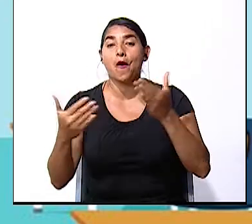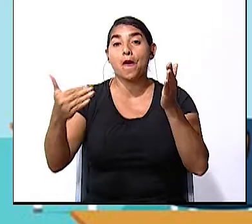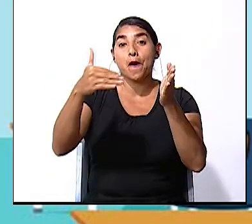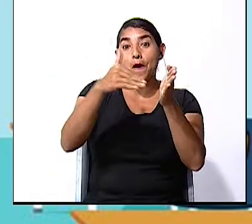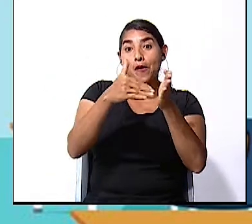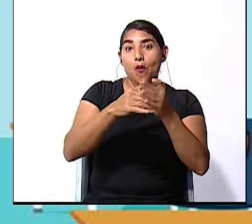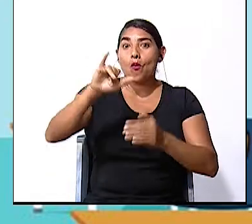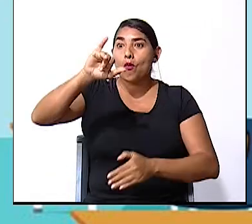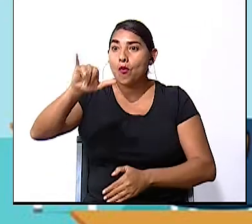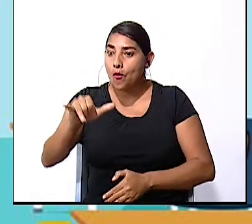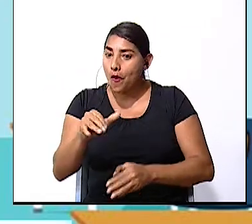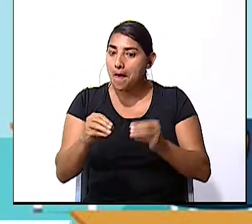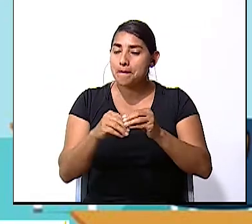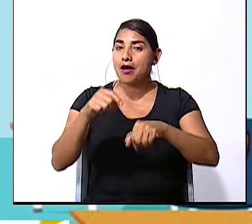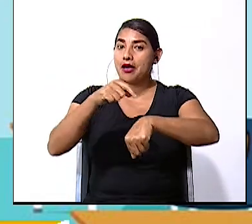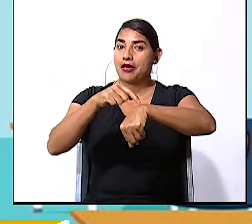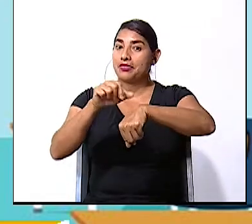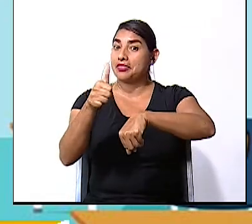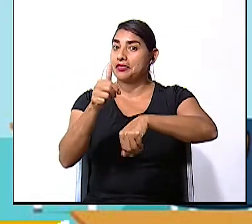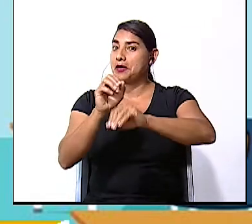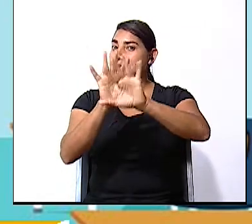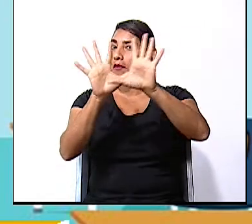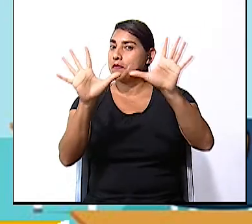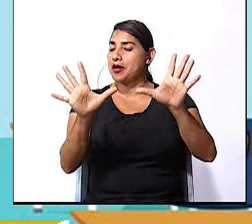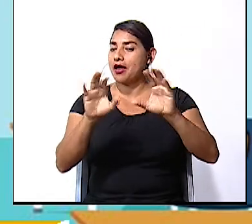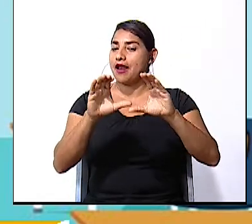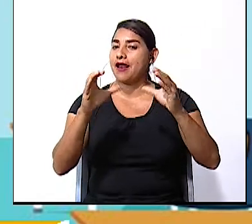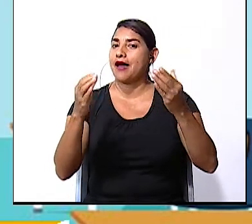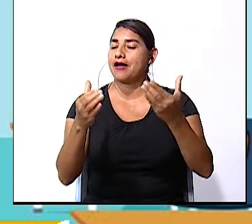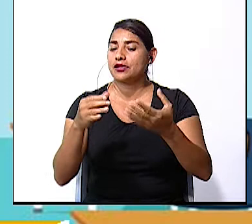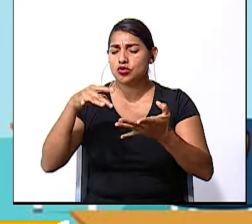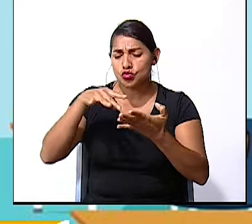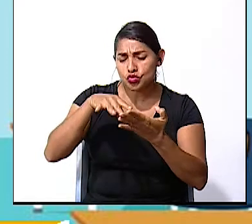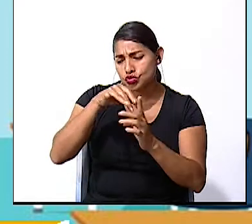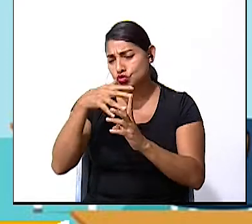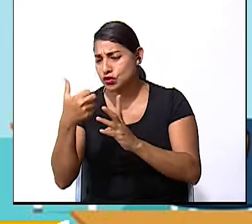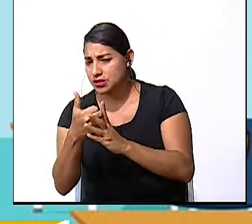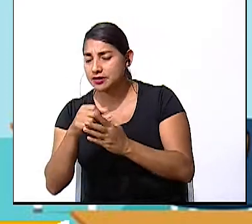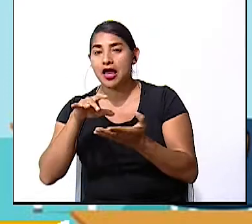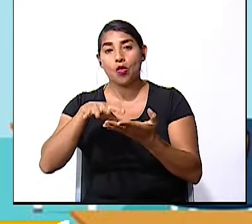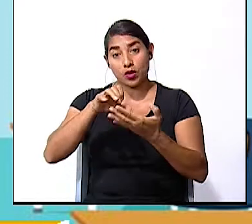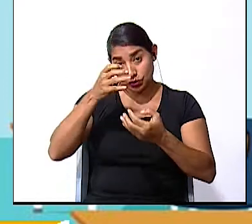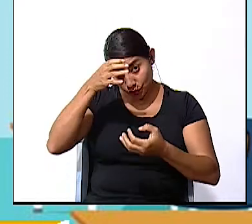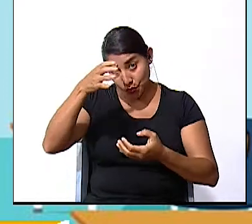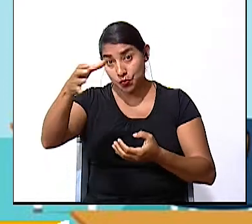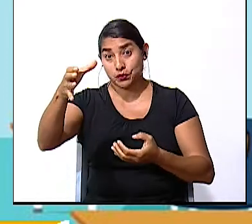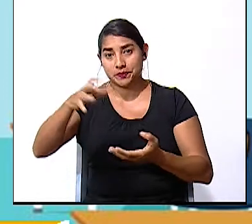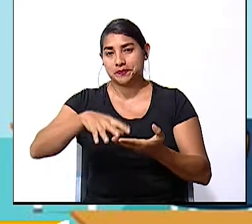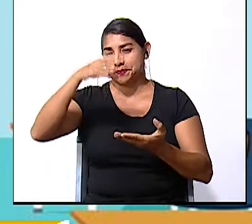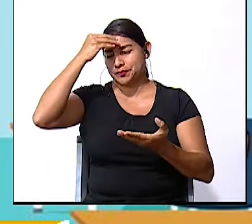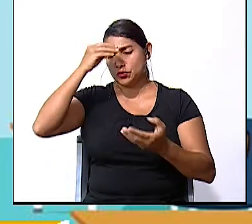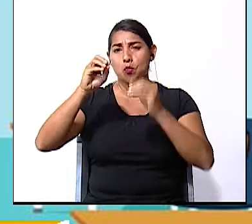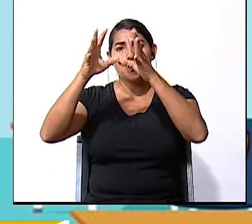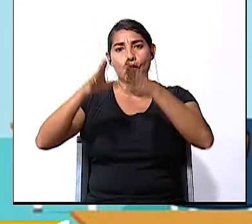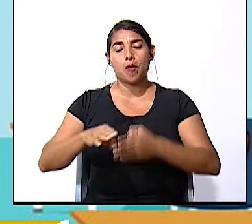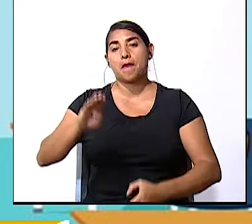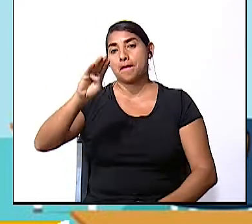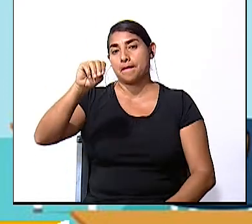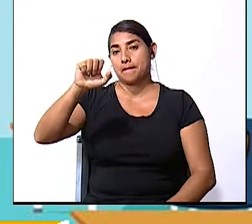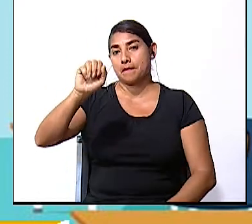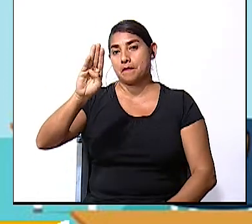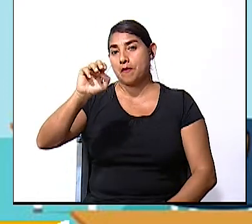ustedes un jueves más a las 10 de la mañana en las clases de Estudios Sociales y Educación Cívica. Soy la profe